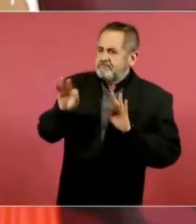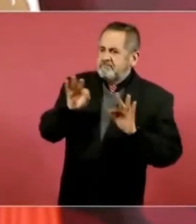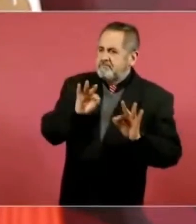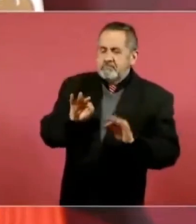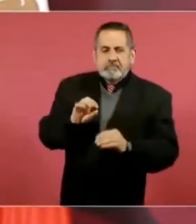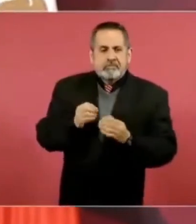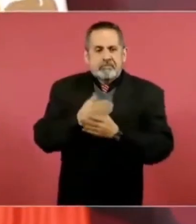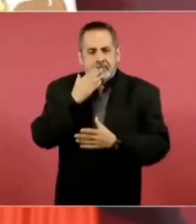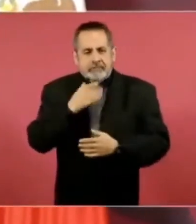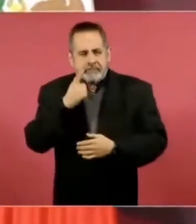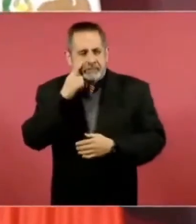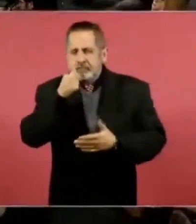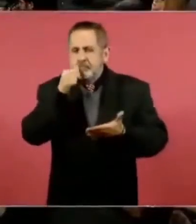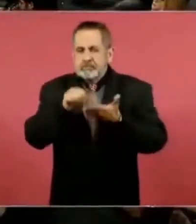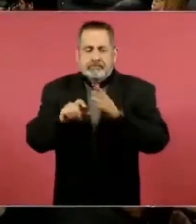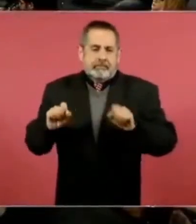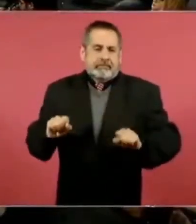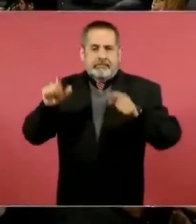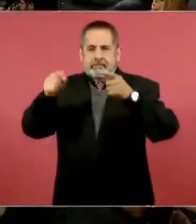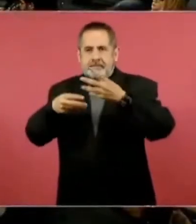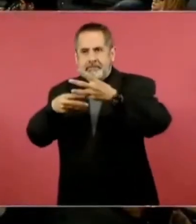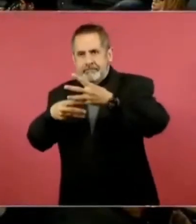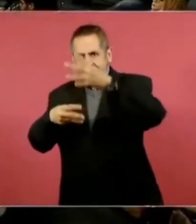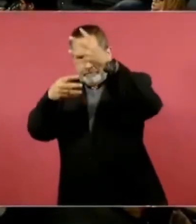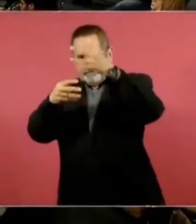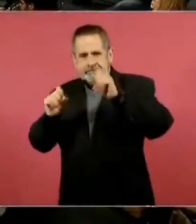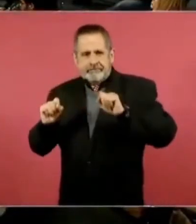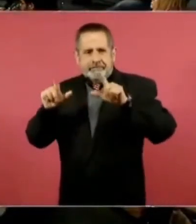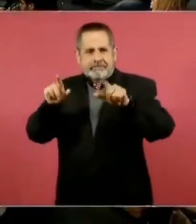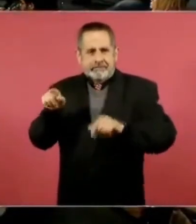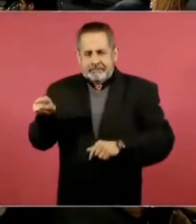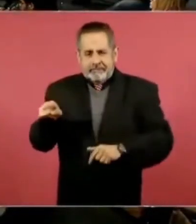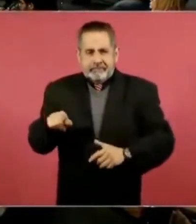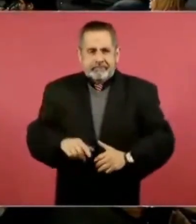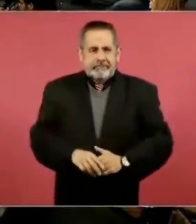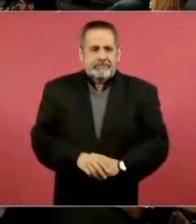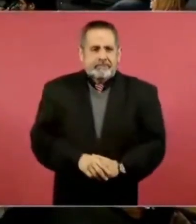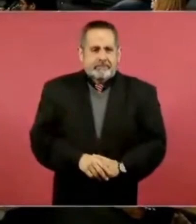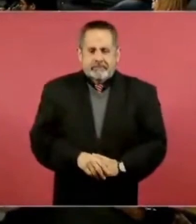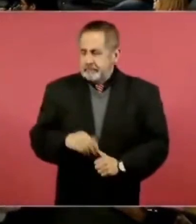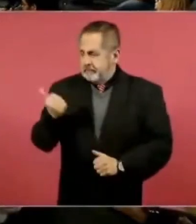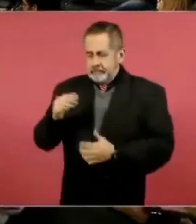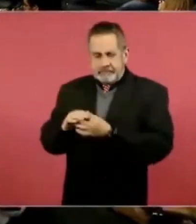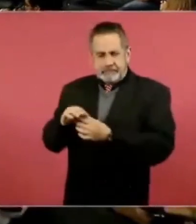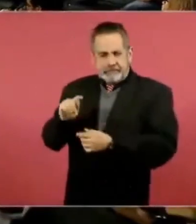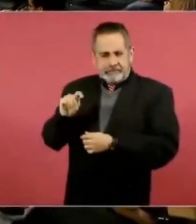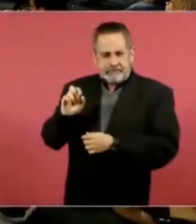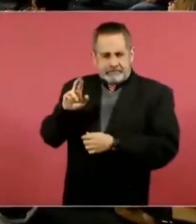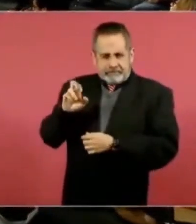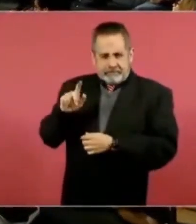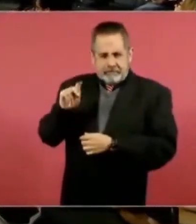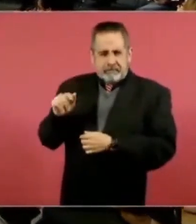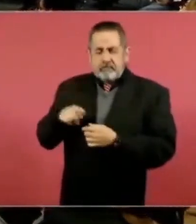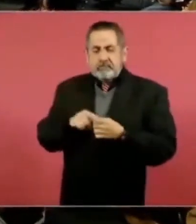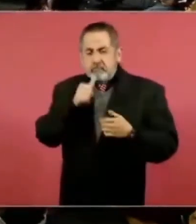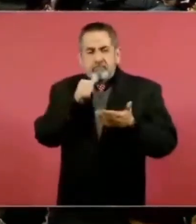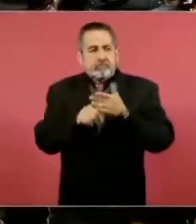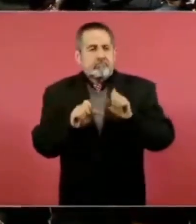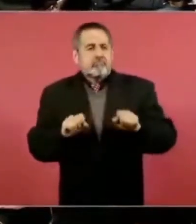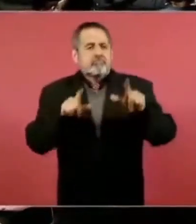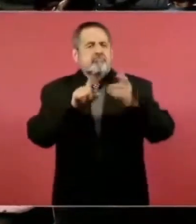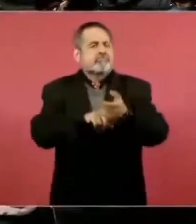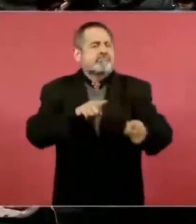¿Por qué no pones la carta, ahorita que termine Terelupe, del departamento, del